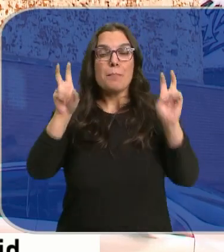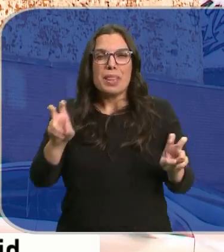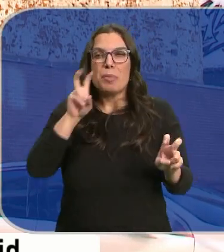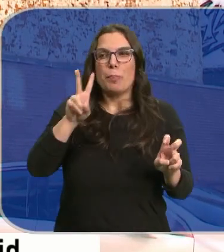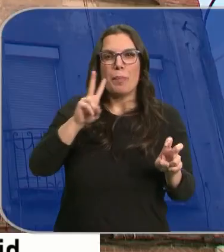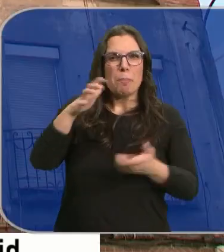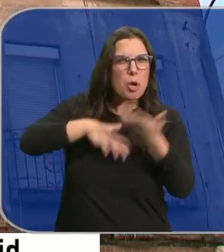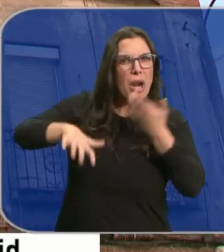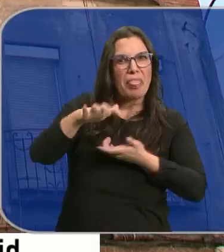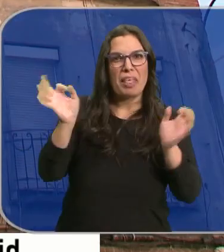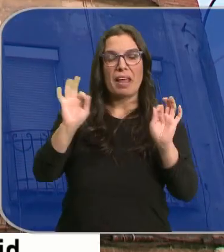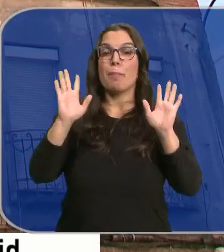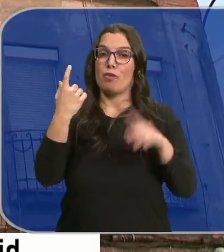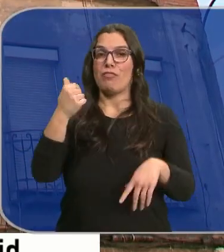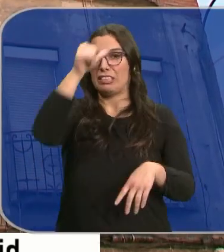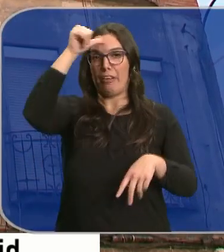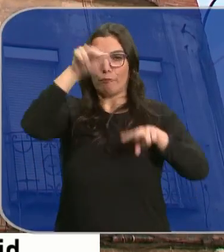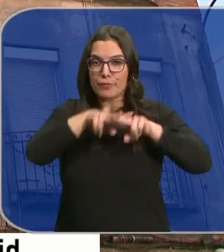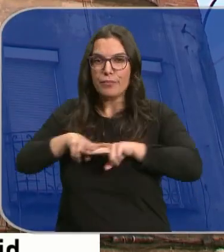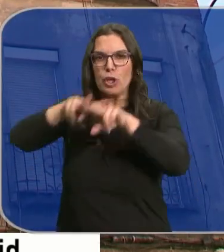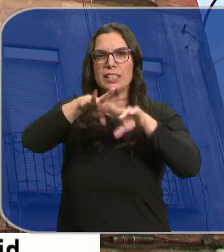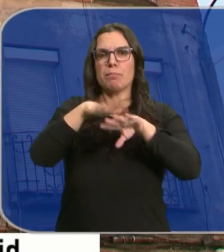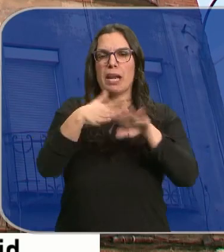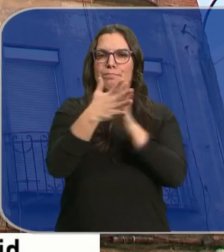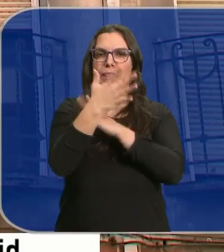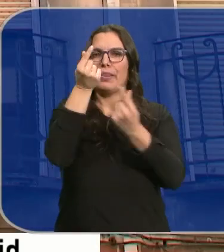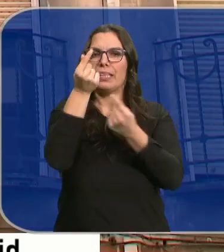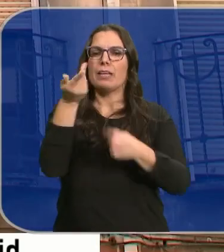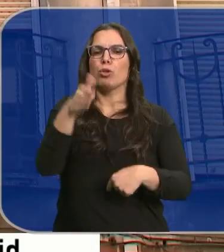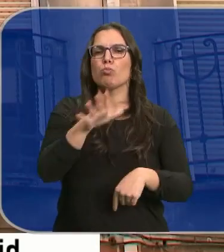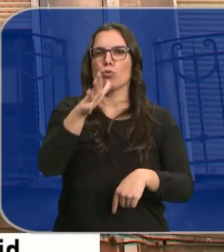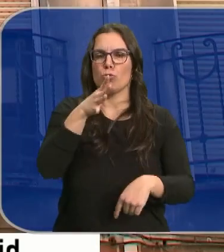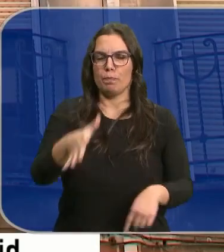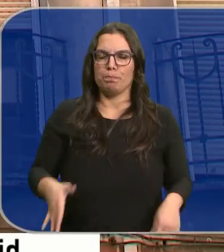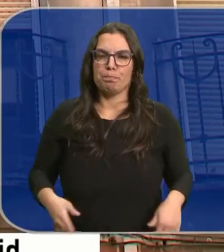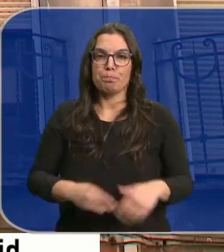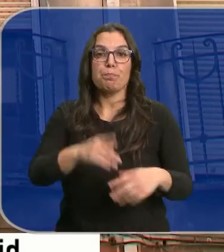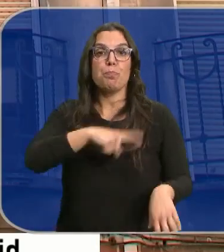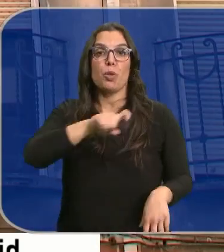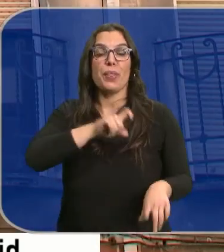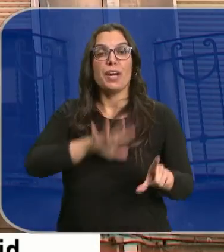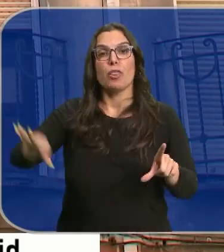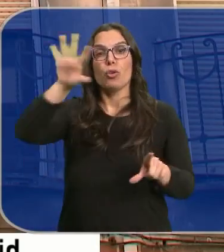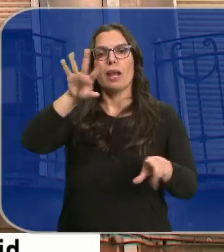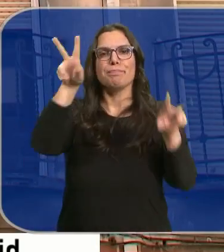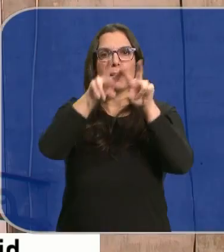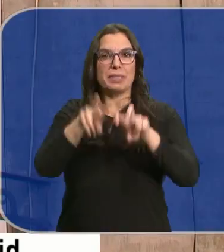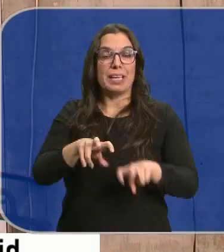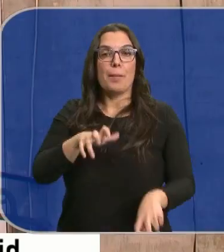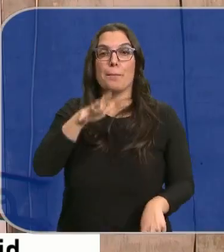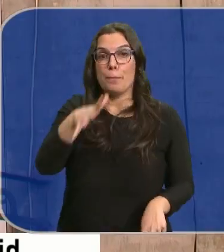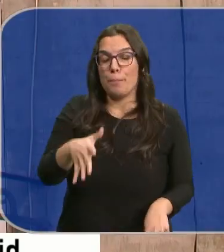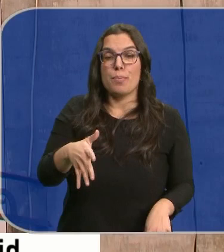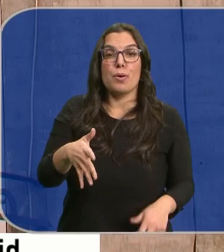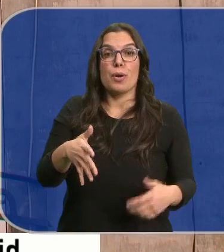aparentemente signos de violencia, serán los forenses los que detallen las causas de la muerte en la autopsia. La Policía Nacional investiga los hechos ya que